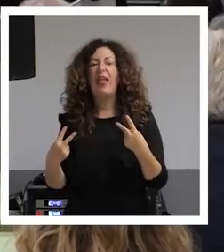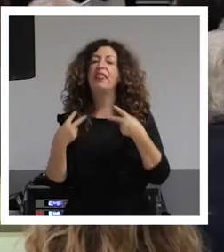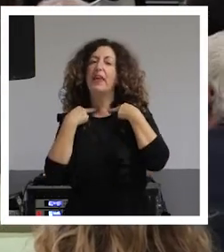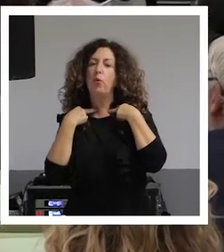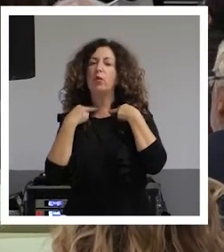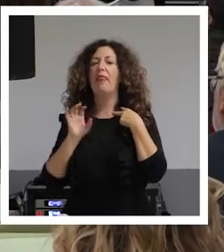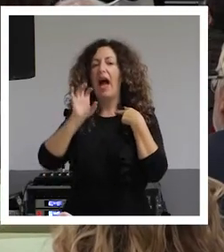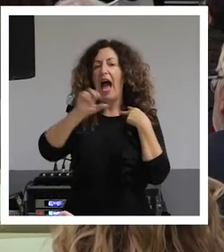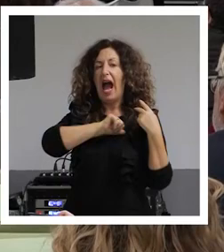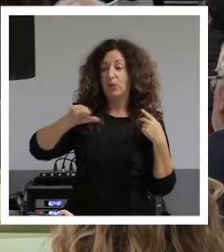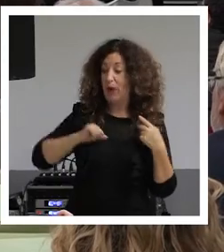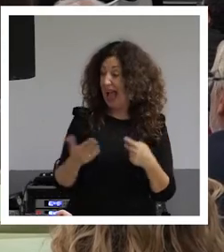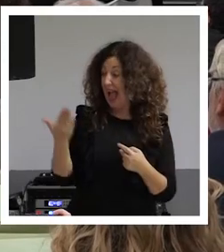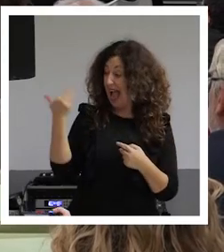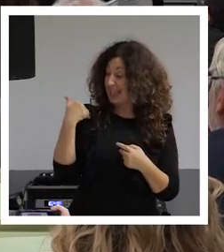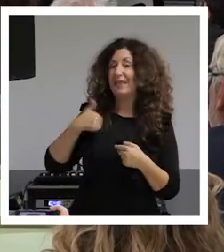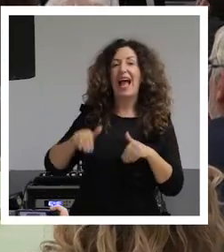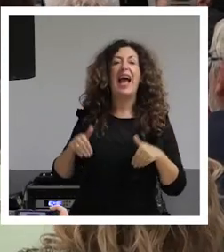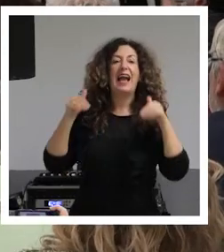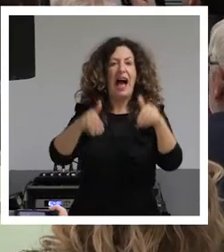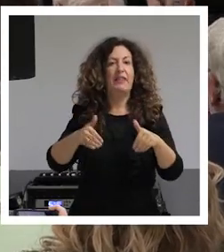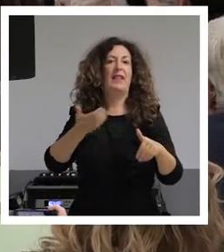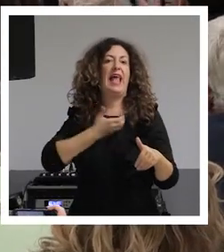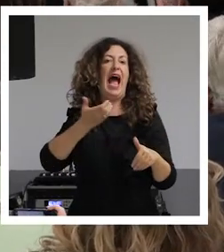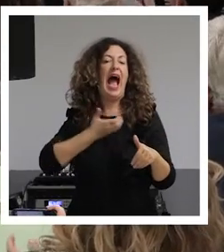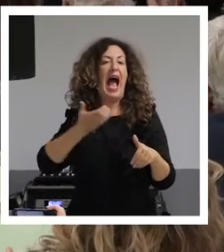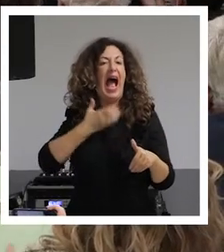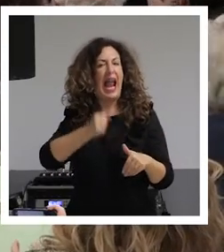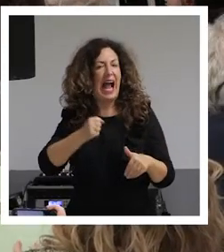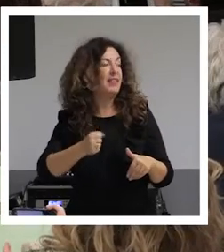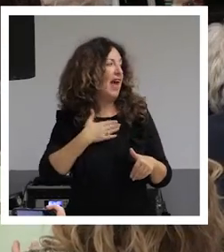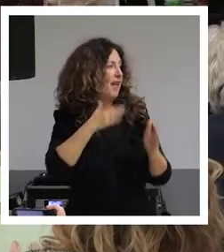autonómica y desde ayer candidata a la alcaldía de Valencia